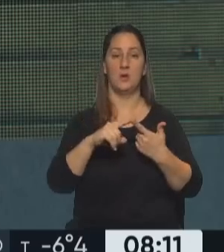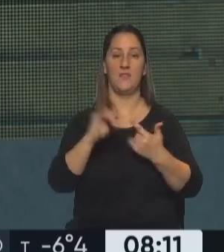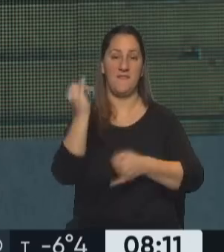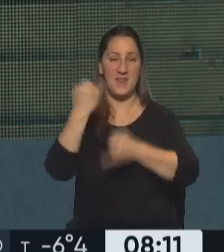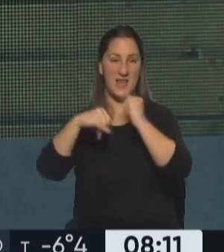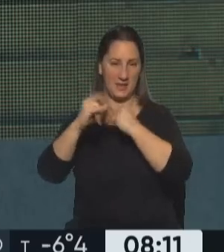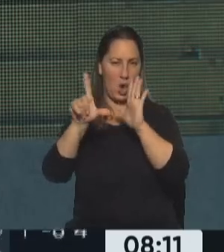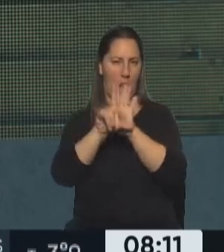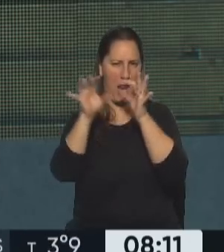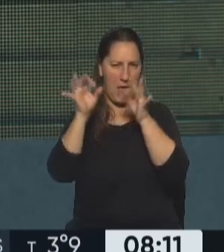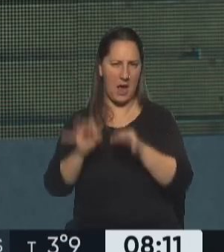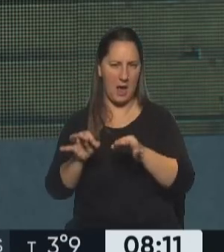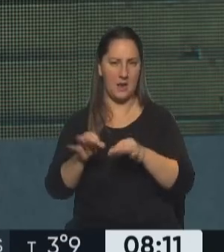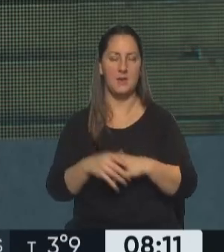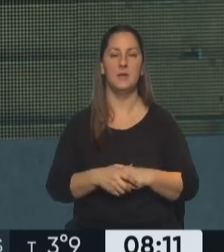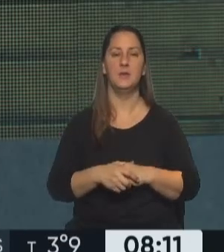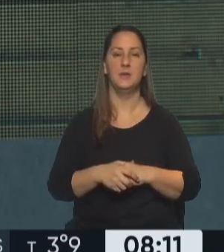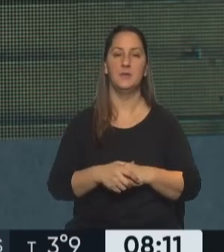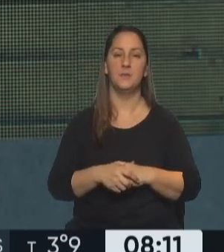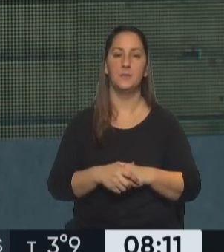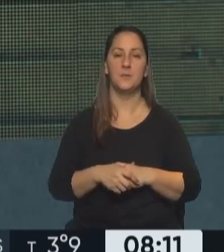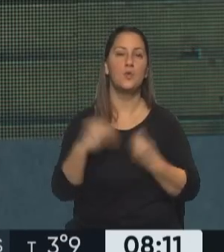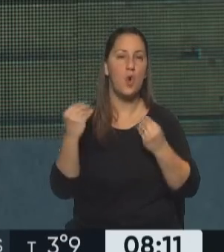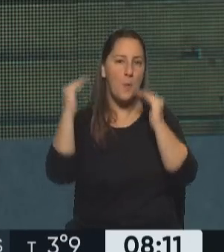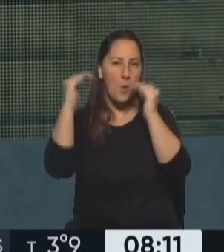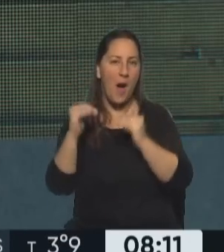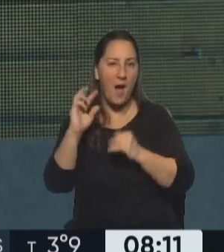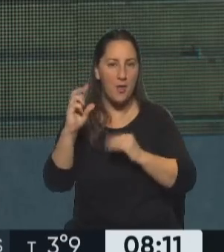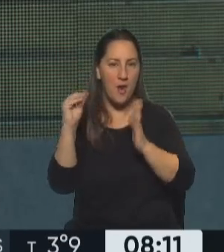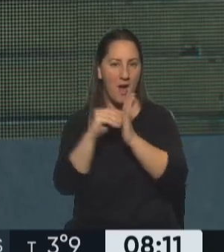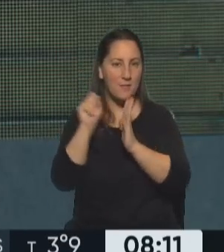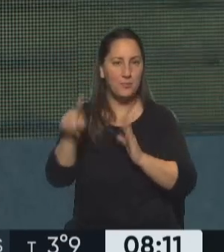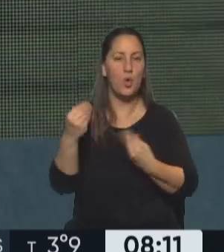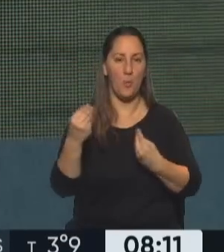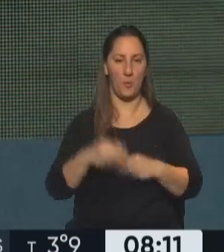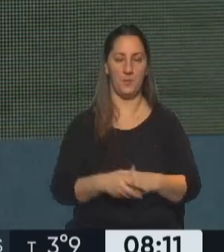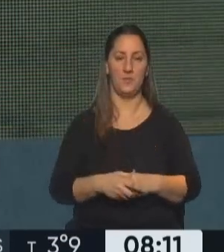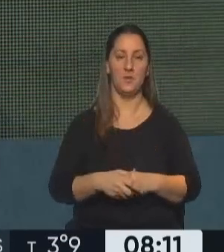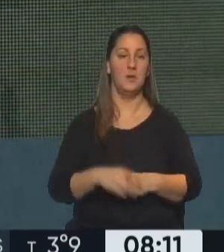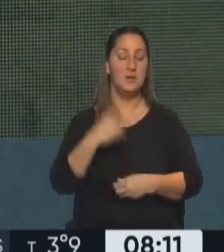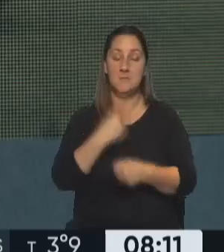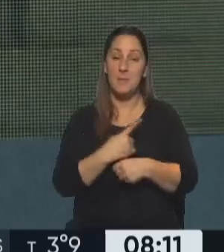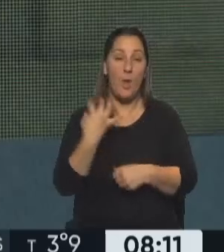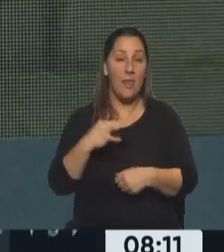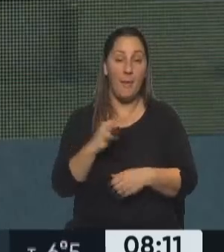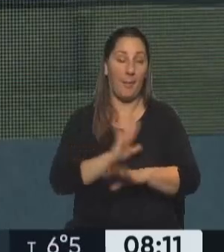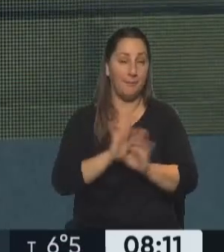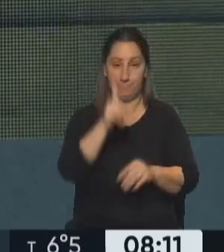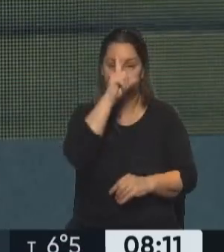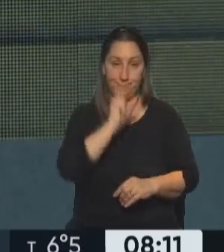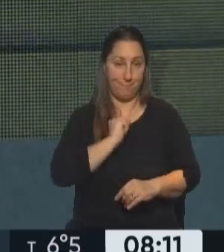financieros legales, el dólar MEP contado con liqui. ¿Cómo bajás eso? ¿Qué te dicen? Por un lado, con confianza. Tanto